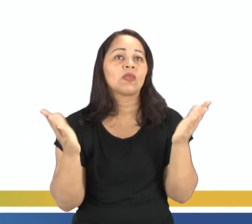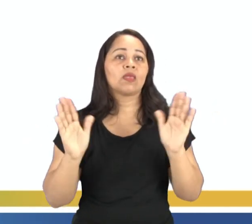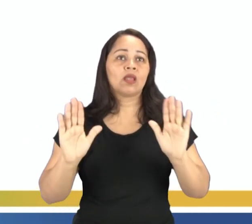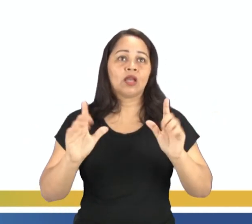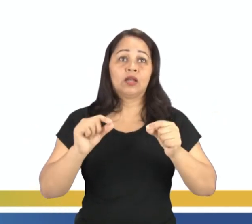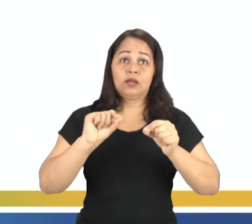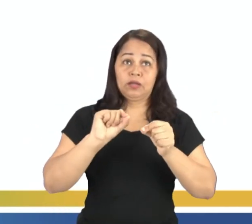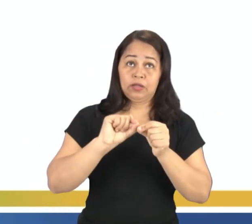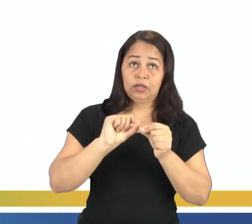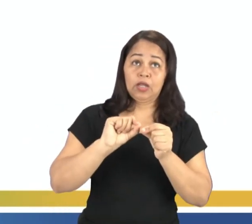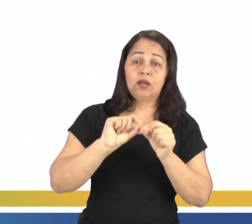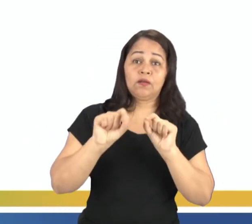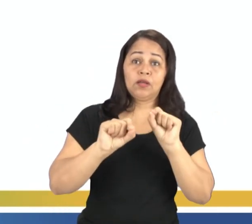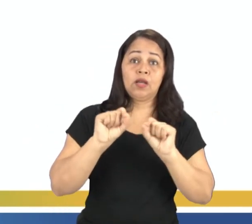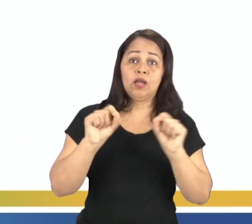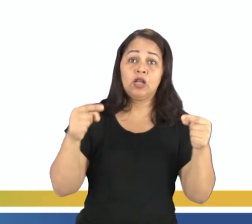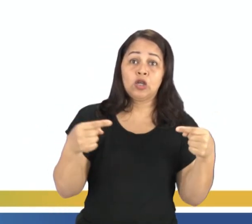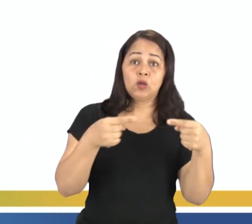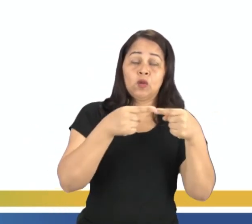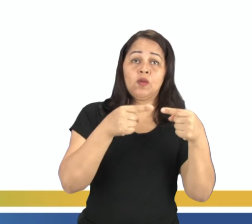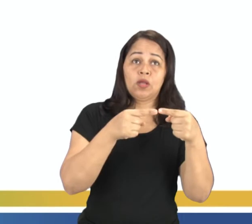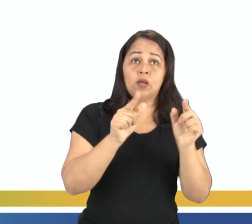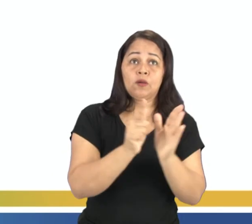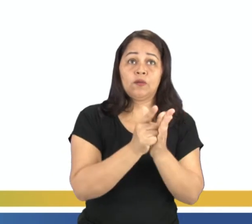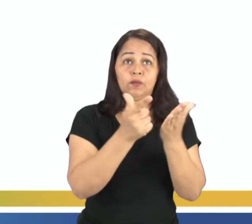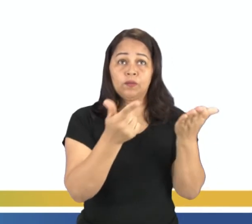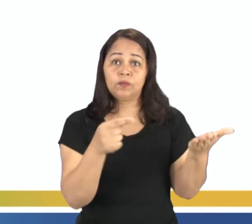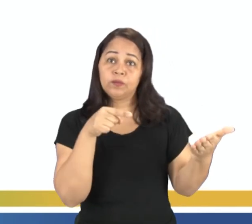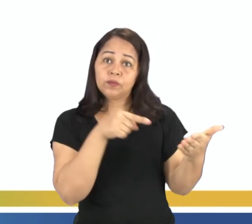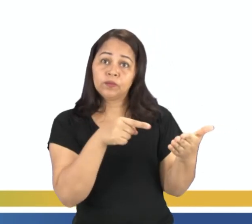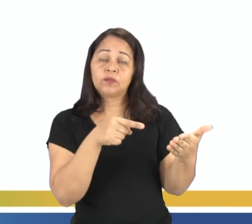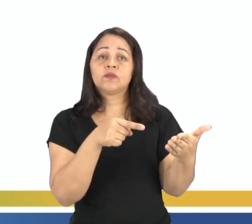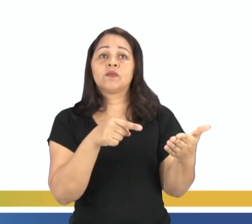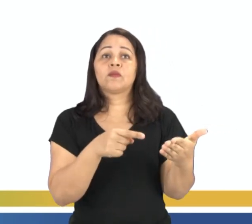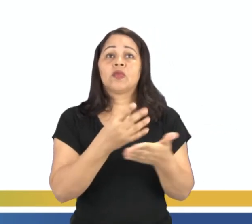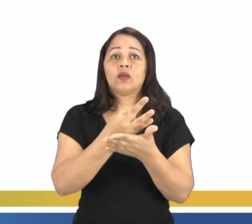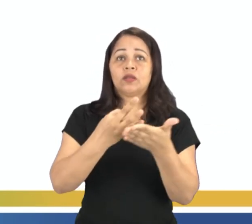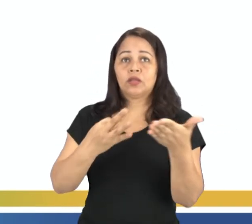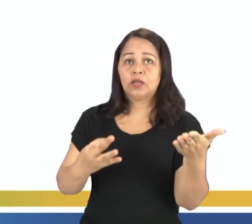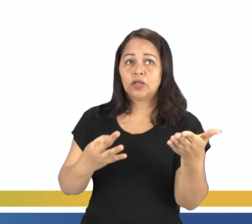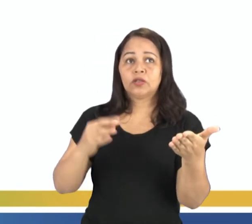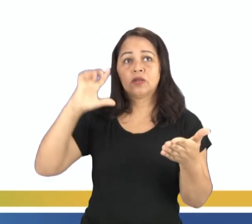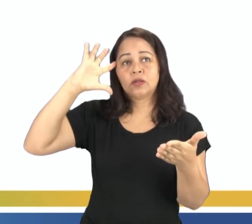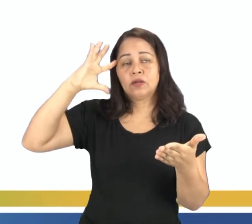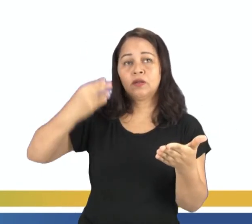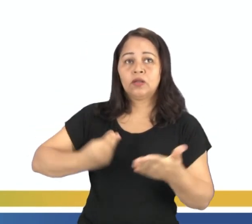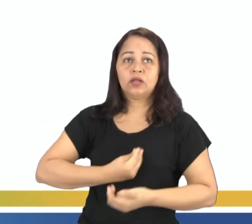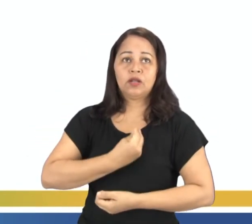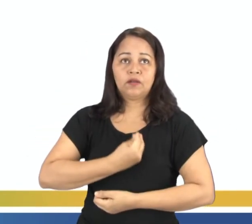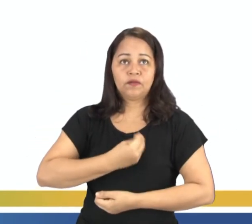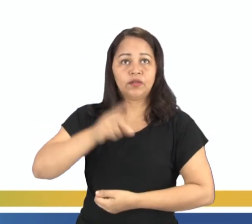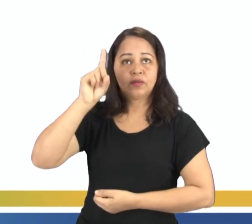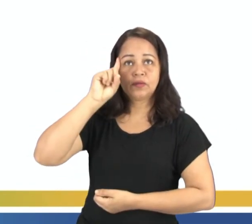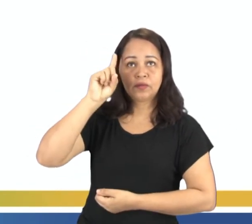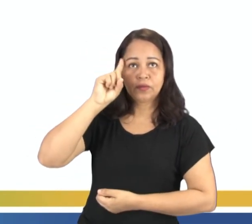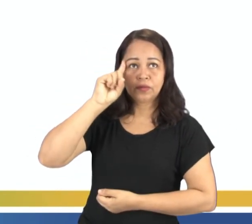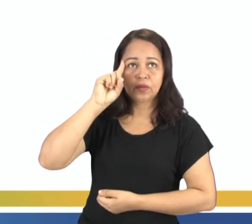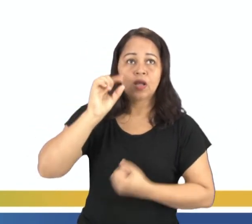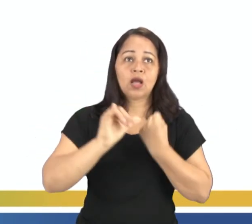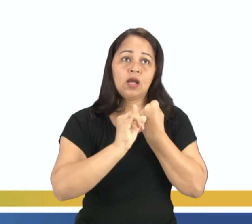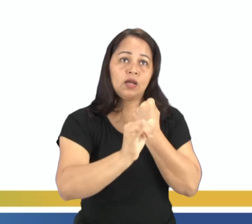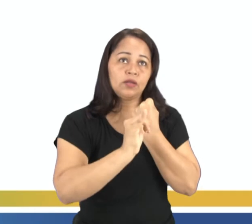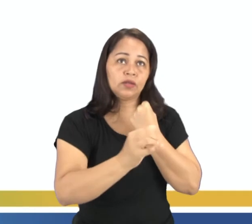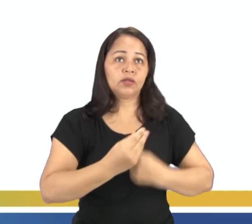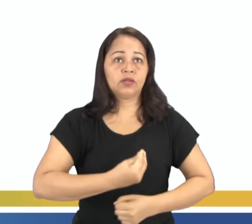carácter periodístico, y presentar textos que narran y reflejan la vida cotidiana, las